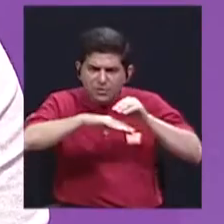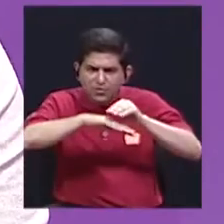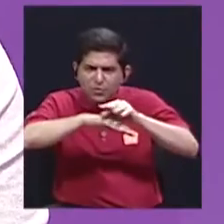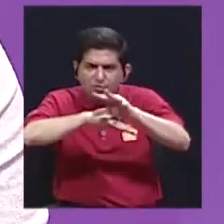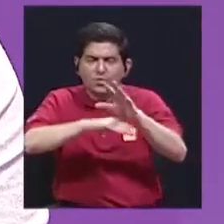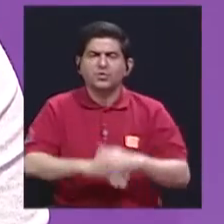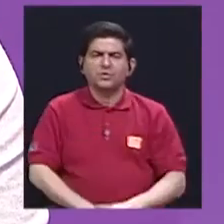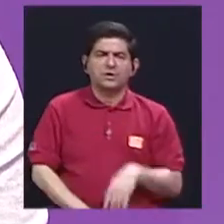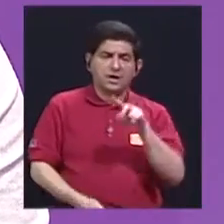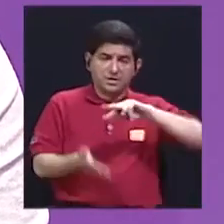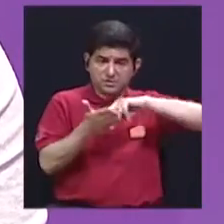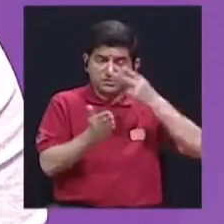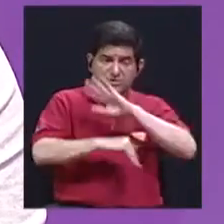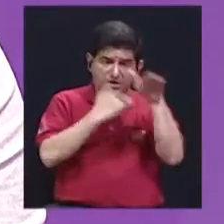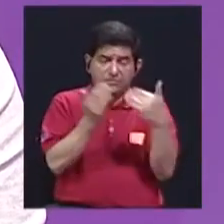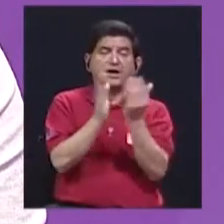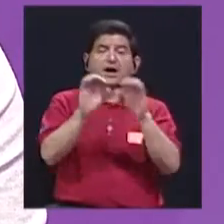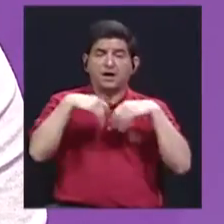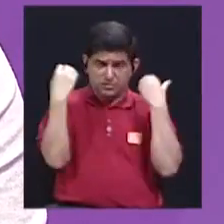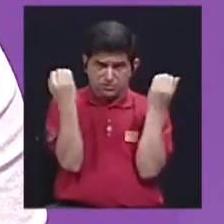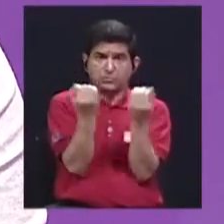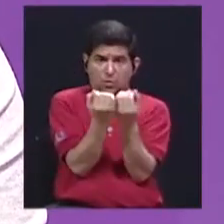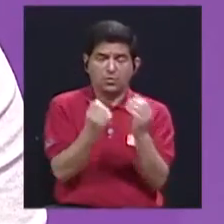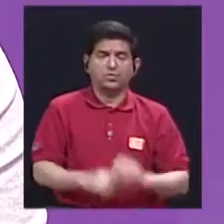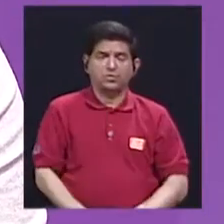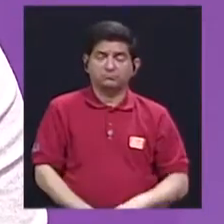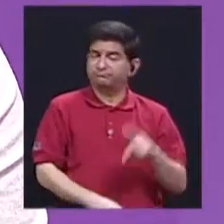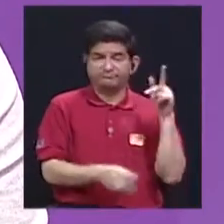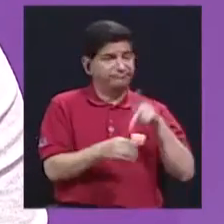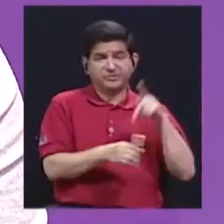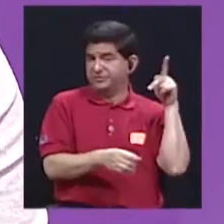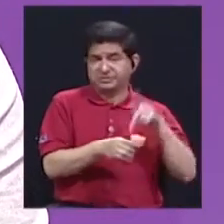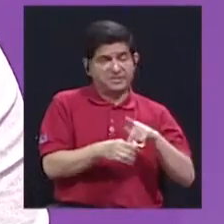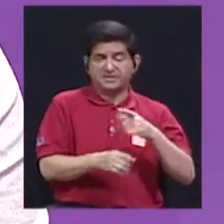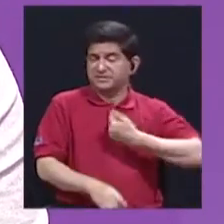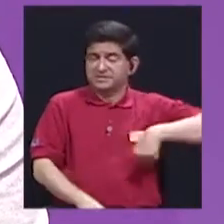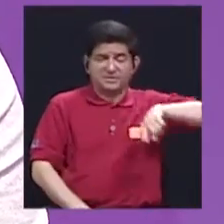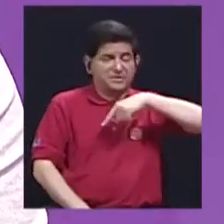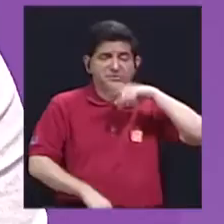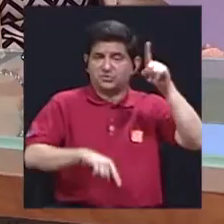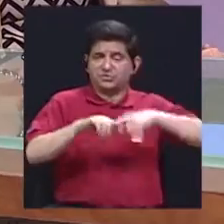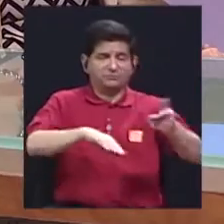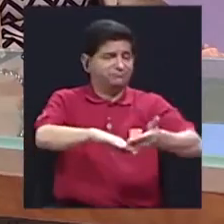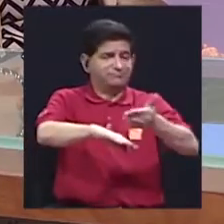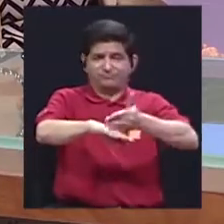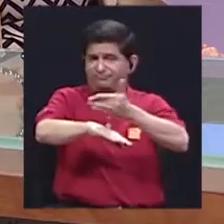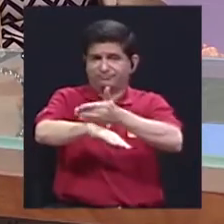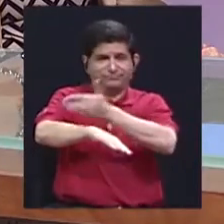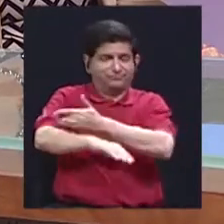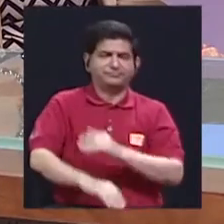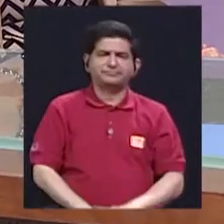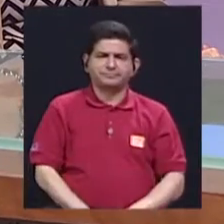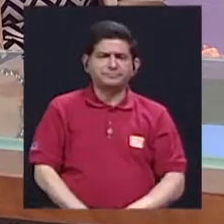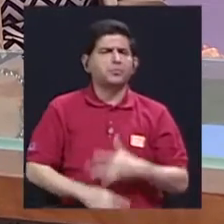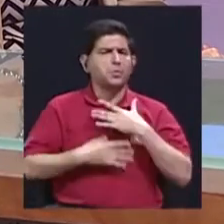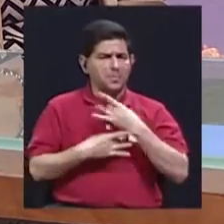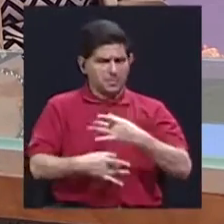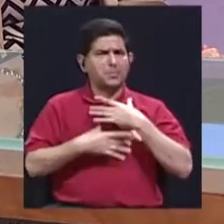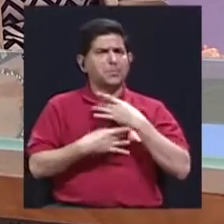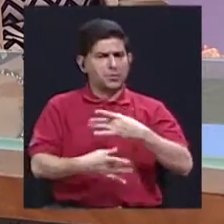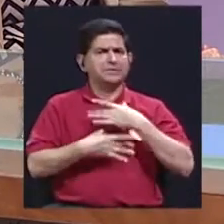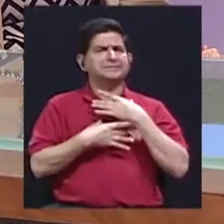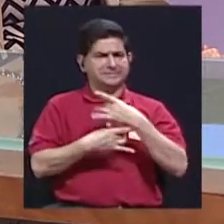realmente viene de todas las organizaciones porque si no participan no podemos avanzar entonces ha sido muy interesante